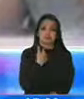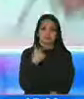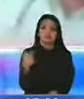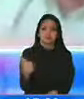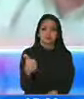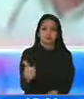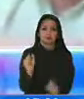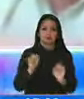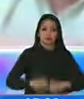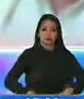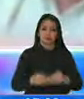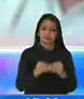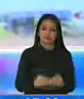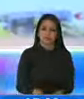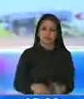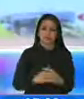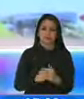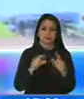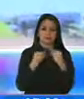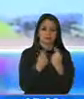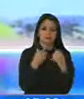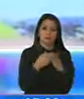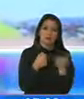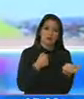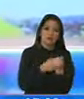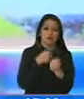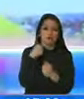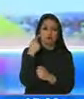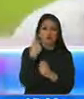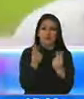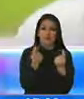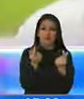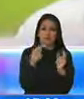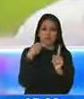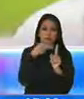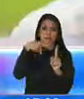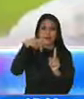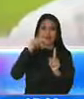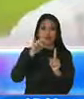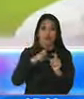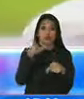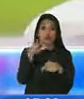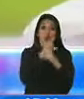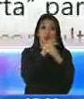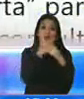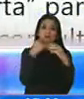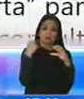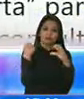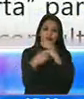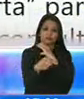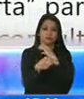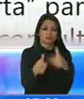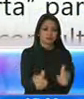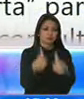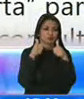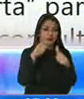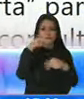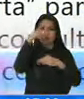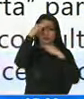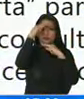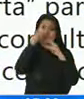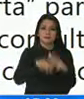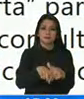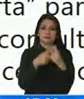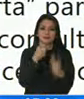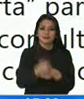directamente. En el ala correísta reaccionaron de inmediato. Ricardo Patiño escribía en su cuenta de Twitter: "Buena noticia al iniciar el